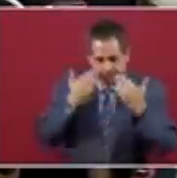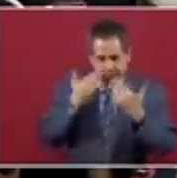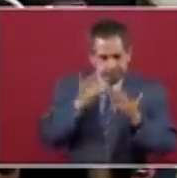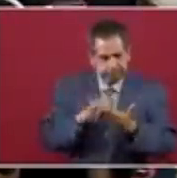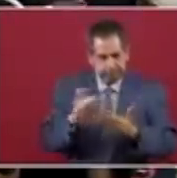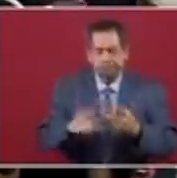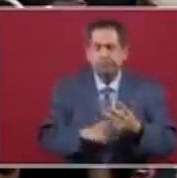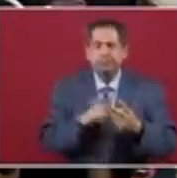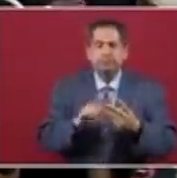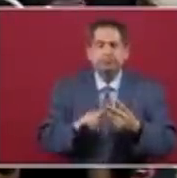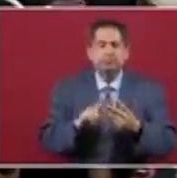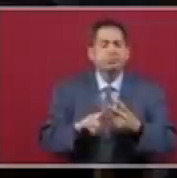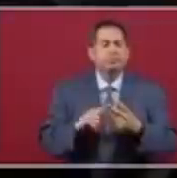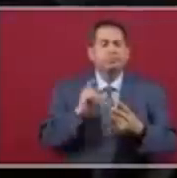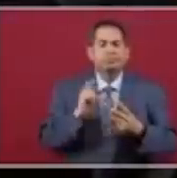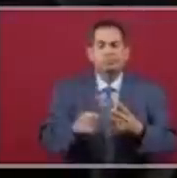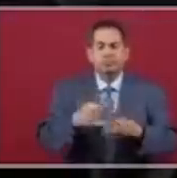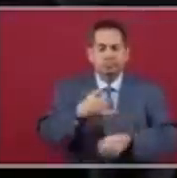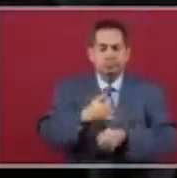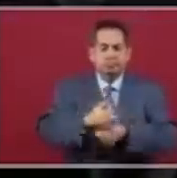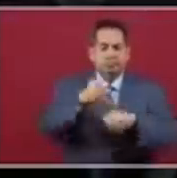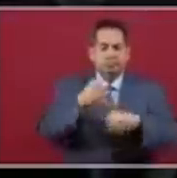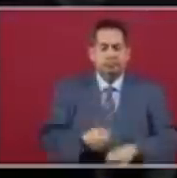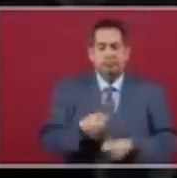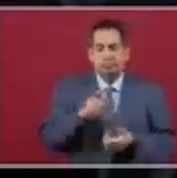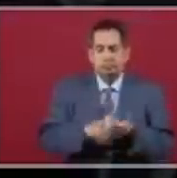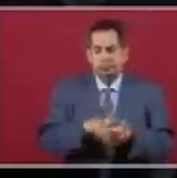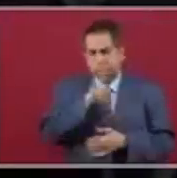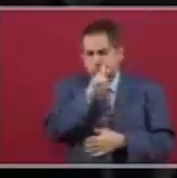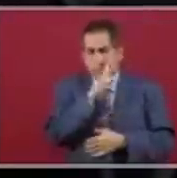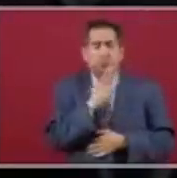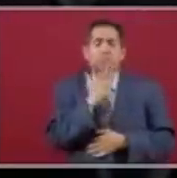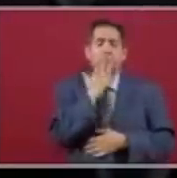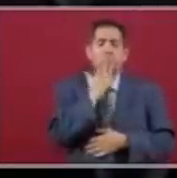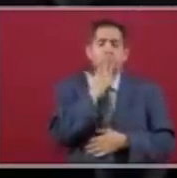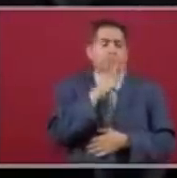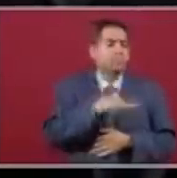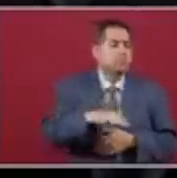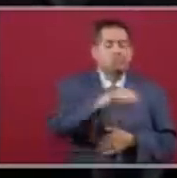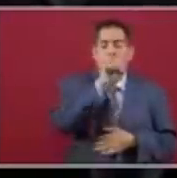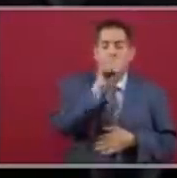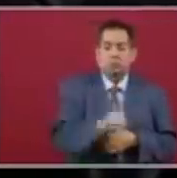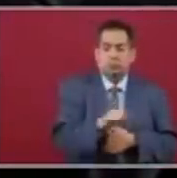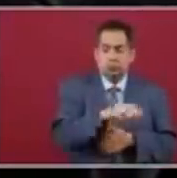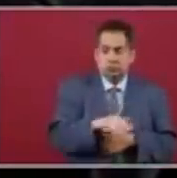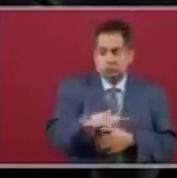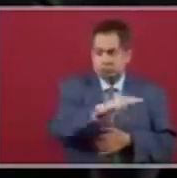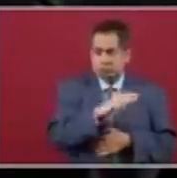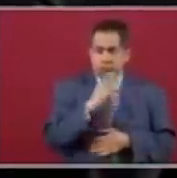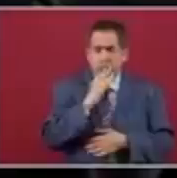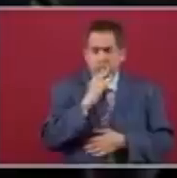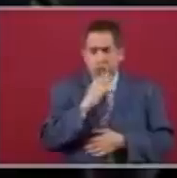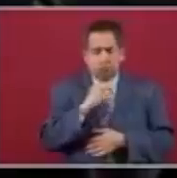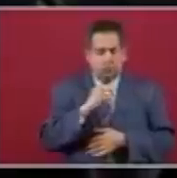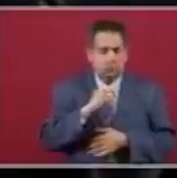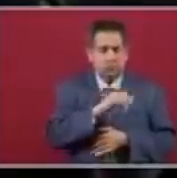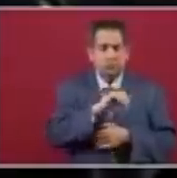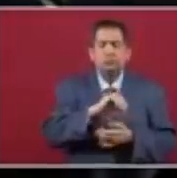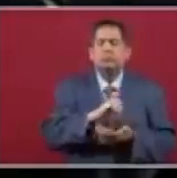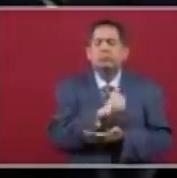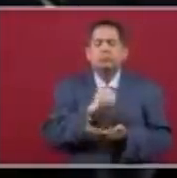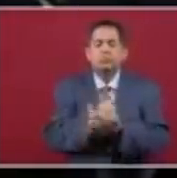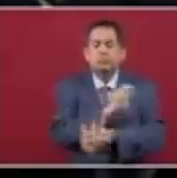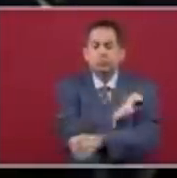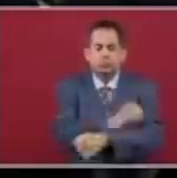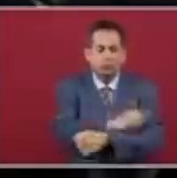presidente, tenemos una situación de inseguridad que nos preocupa mucho a los sonorenses en el sur del estado, particularmente en Ciudad Obregón, y se